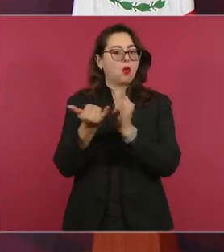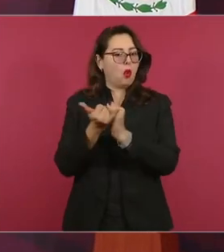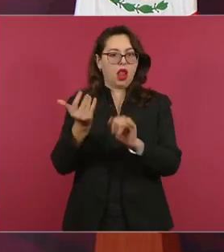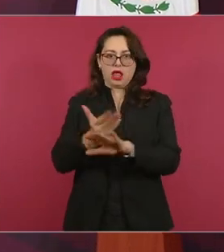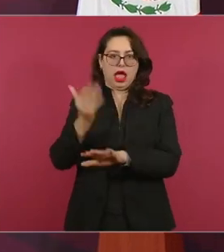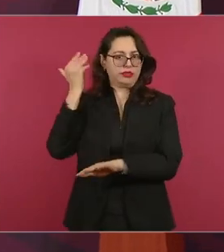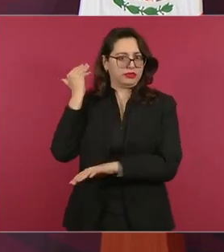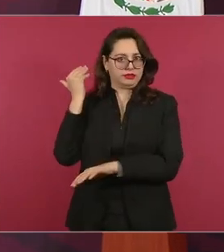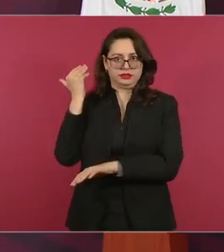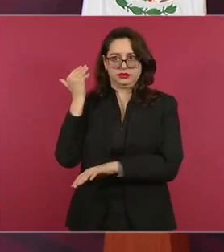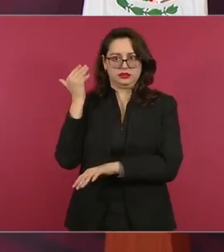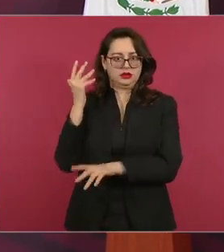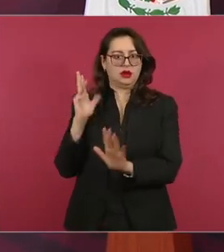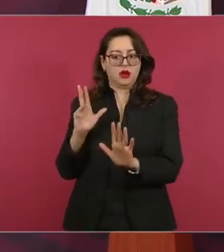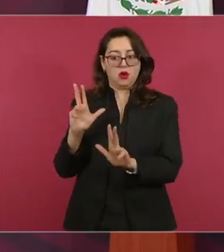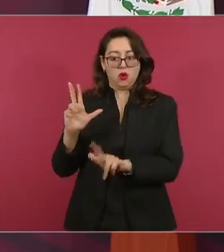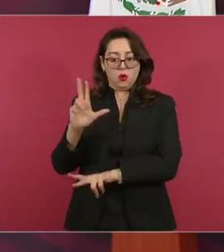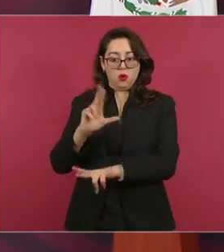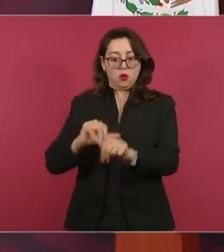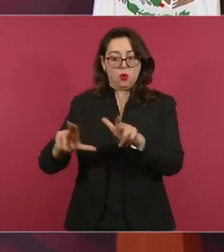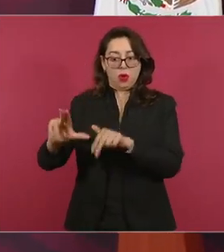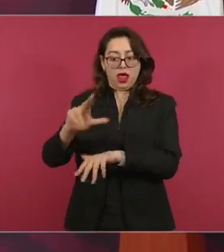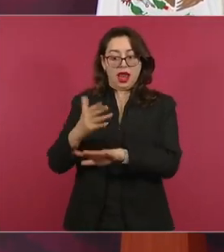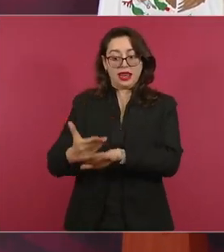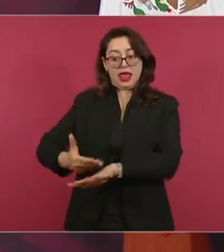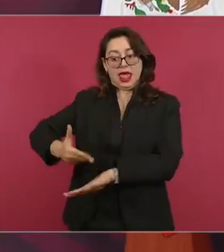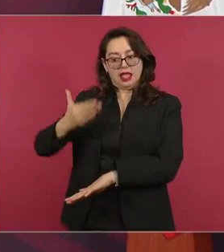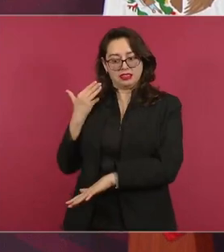huracán, lo cual no significa